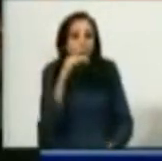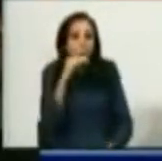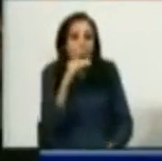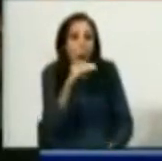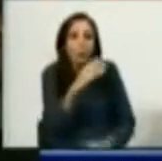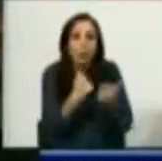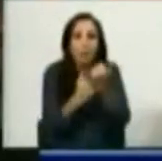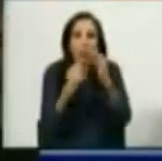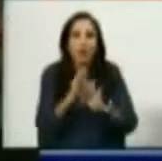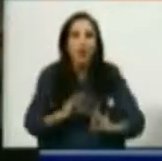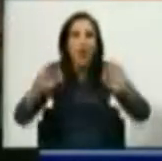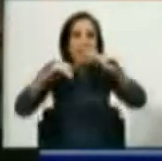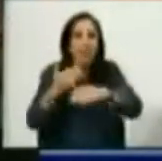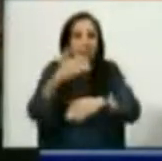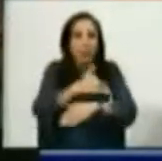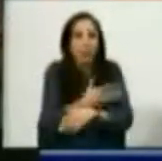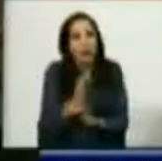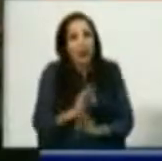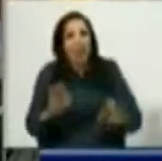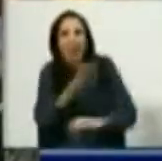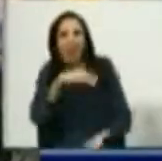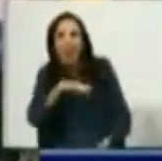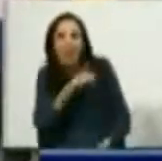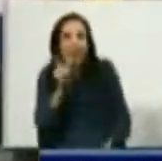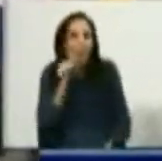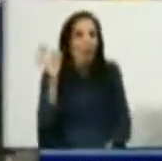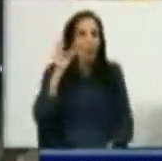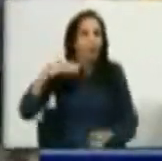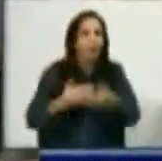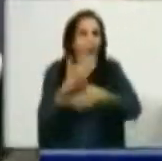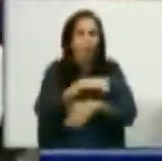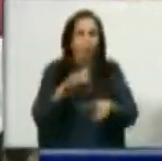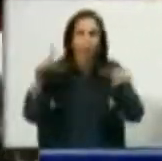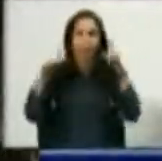Dónde están los tiburoneros y las tiburoneras